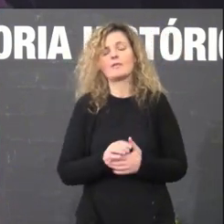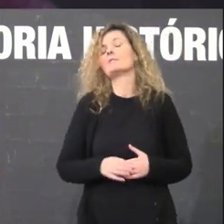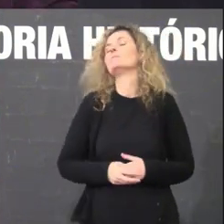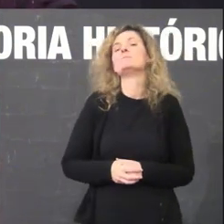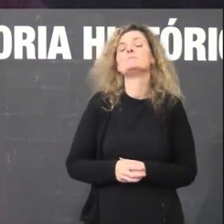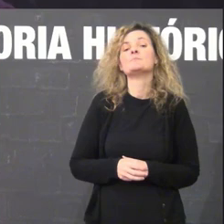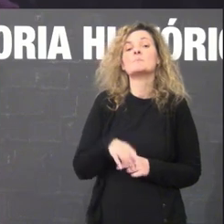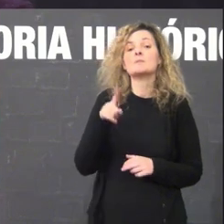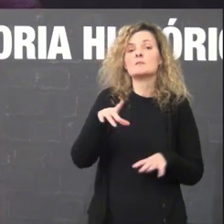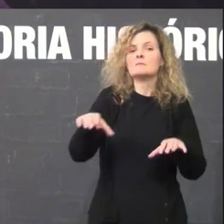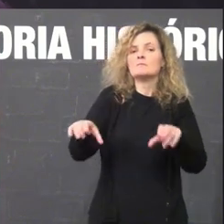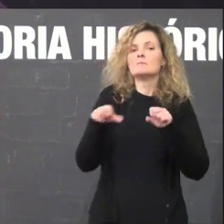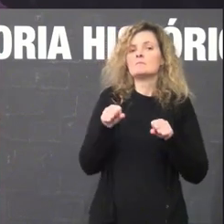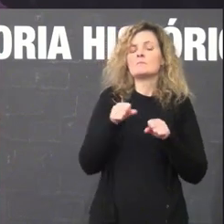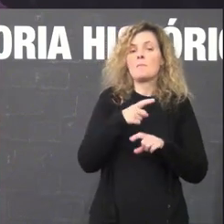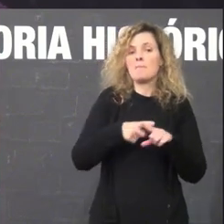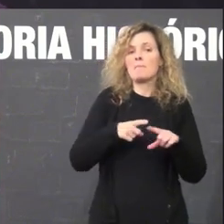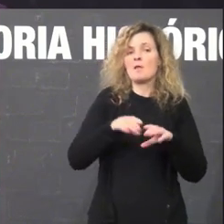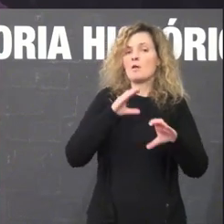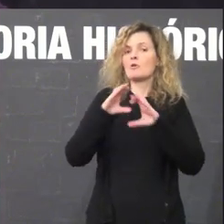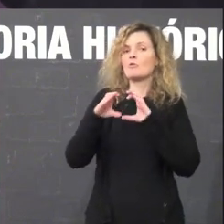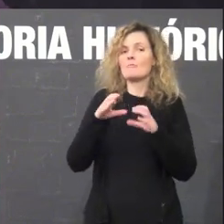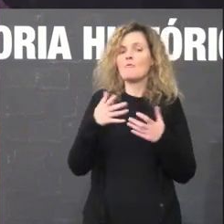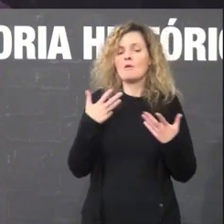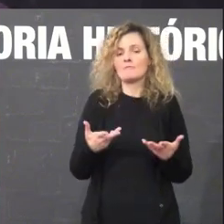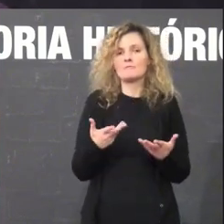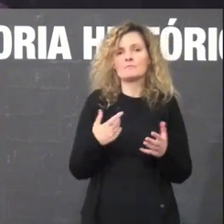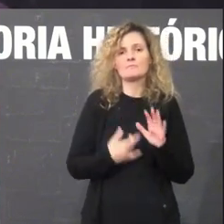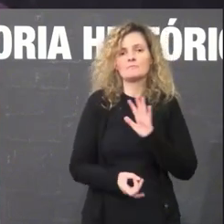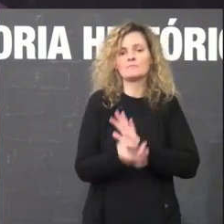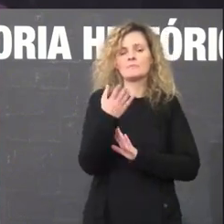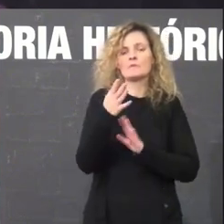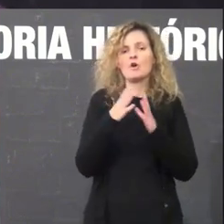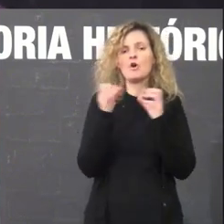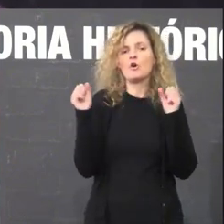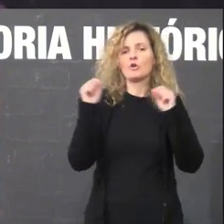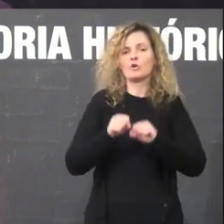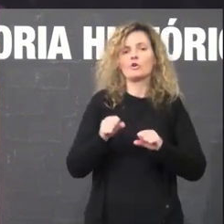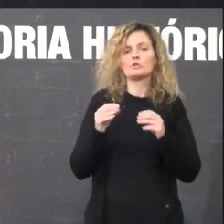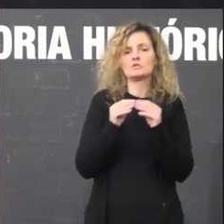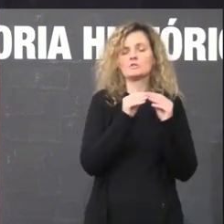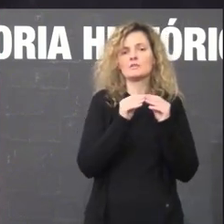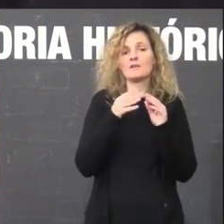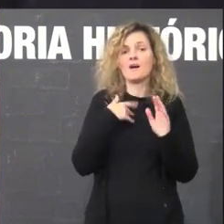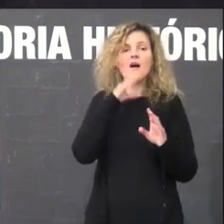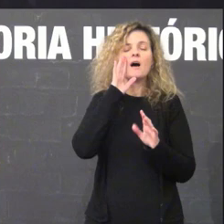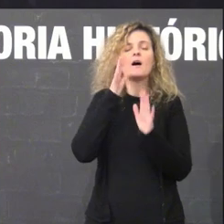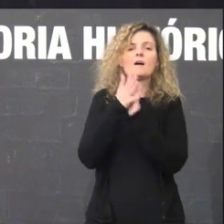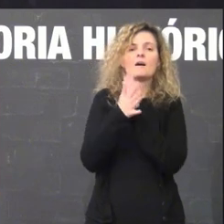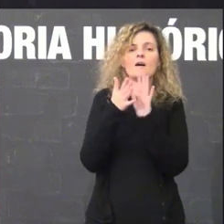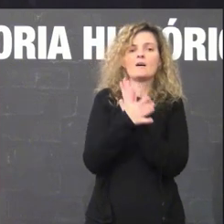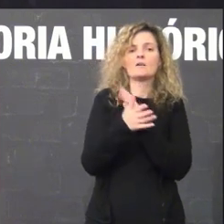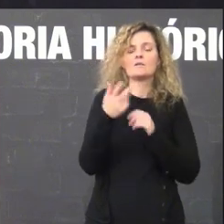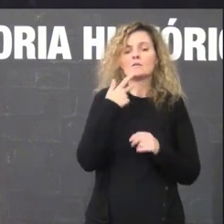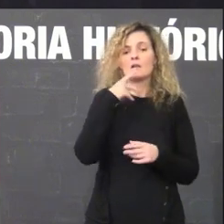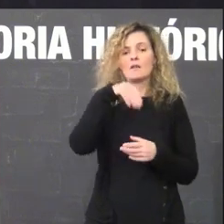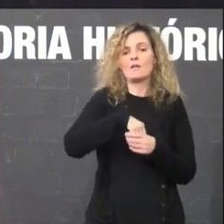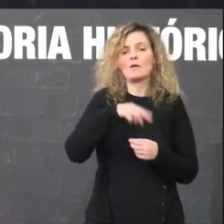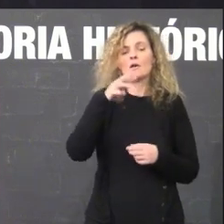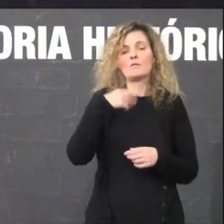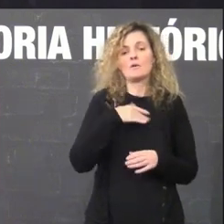ese monopolio sobre los medios de comunicación que ha dado lugar a también ese consenso que escribía que en donde melón y está dentro y